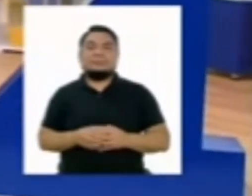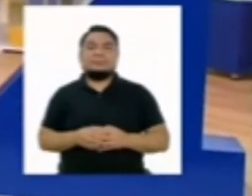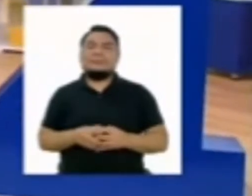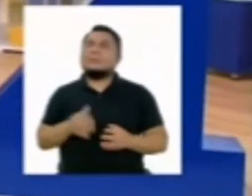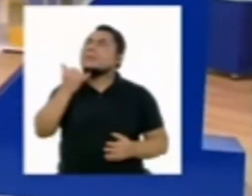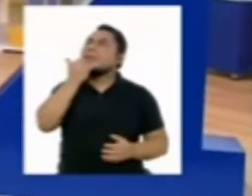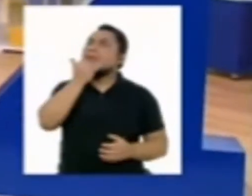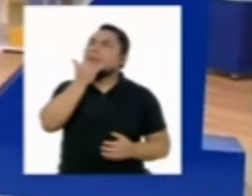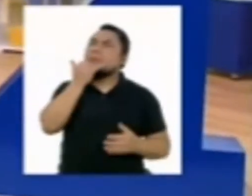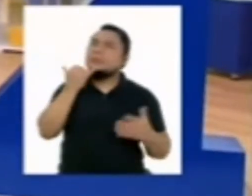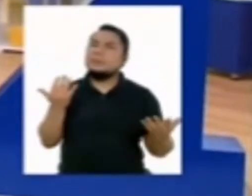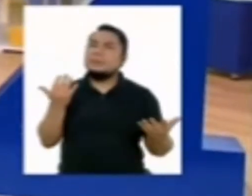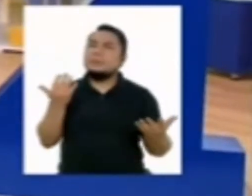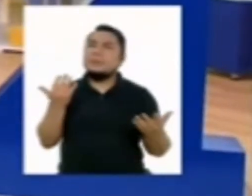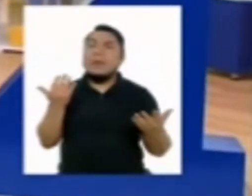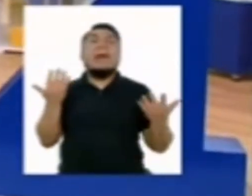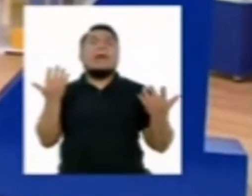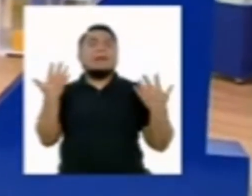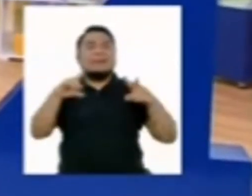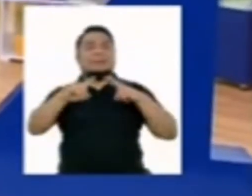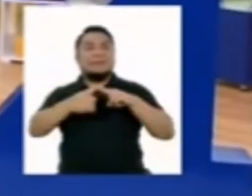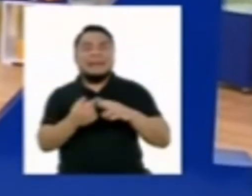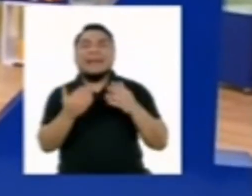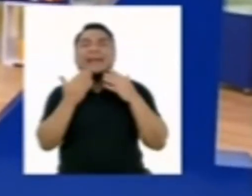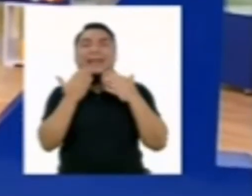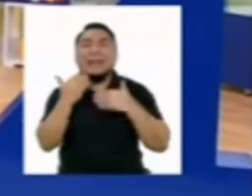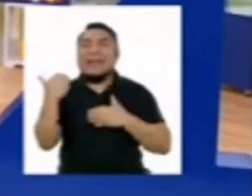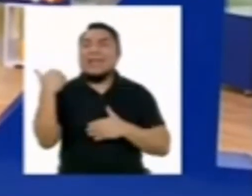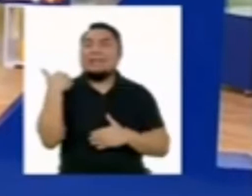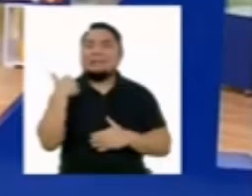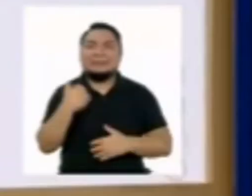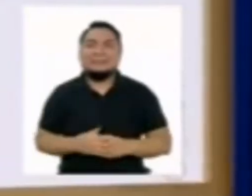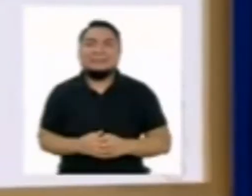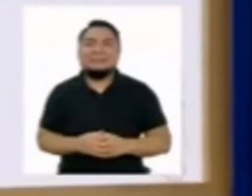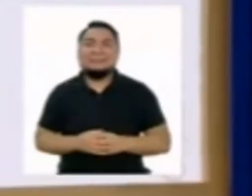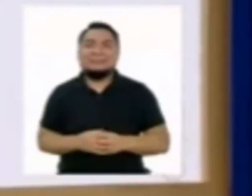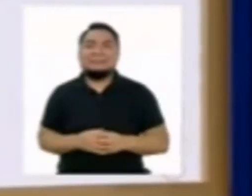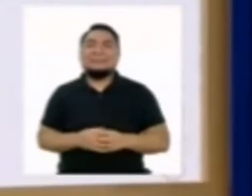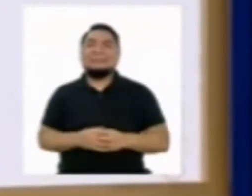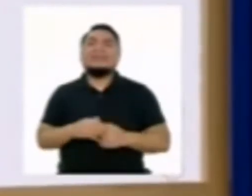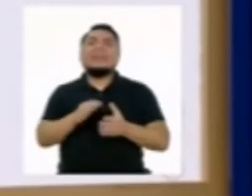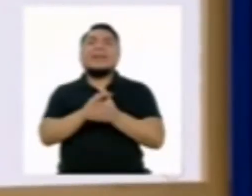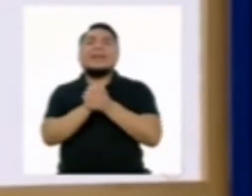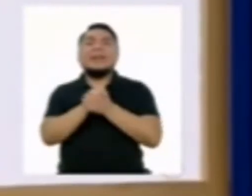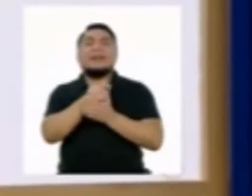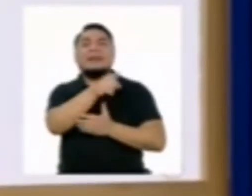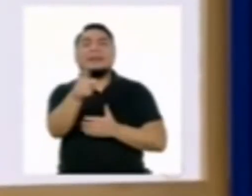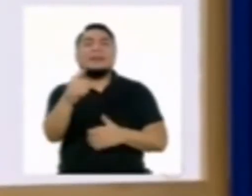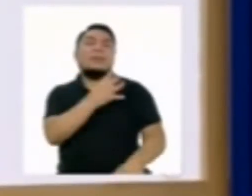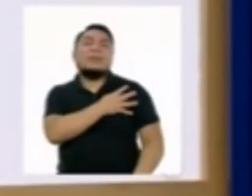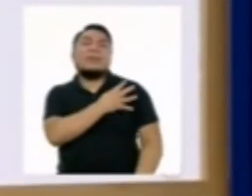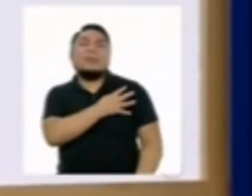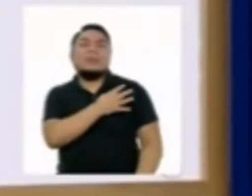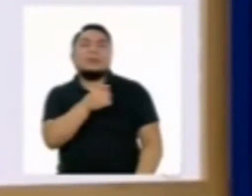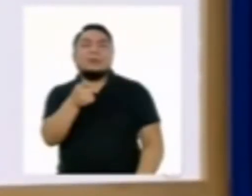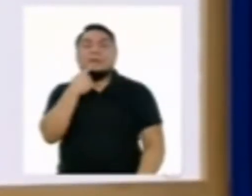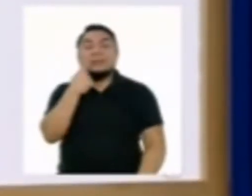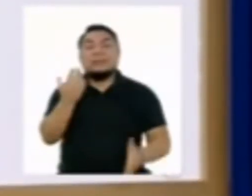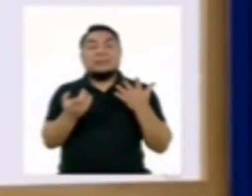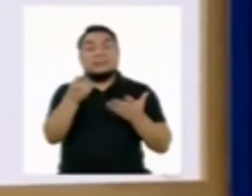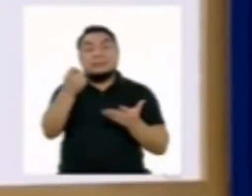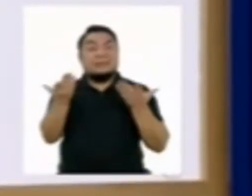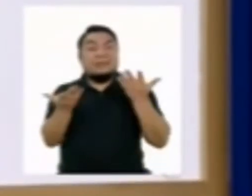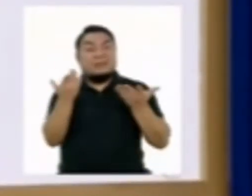¿Qué pasó? Ya comenzamos. Gracias por avisar. Amigas y amigos de Cuarto, digamos que tuvieran